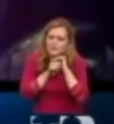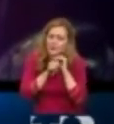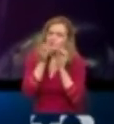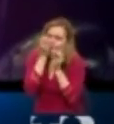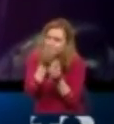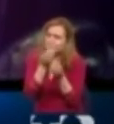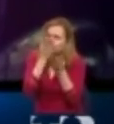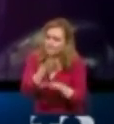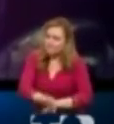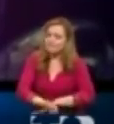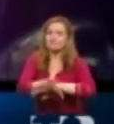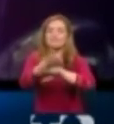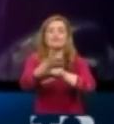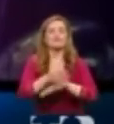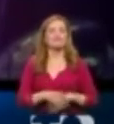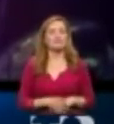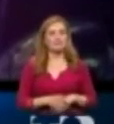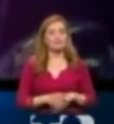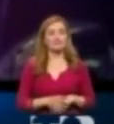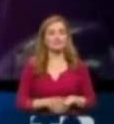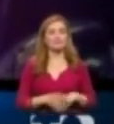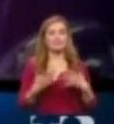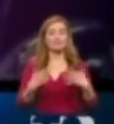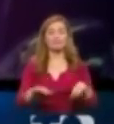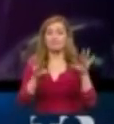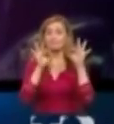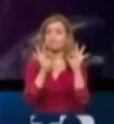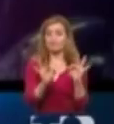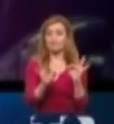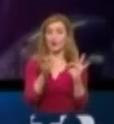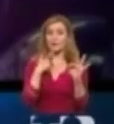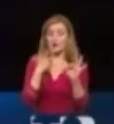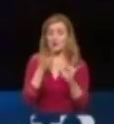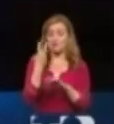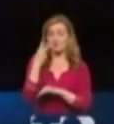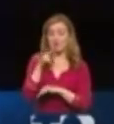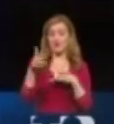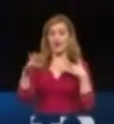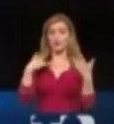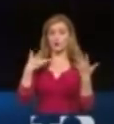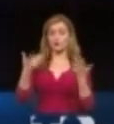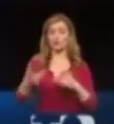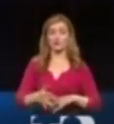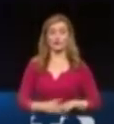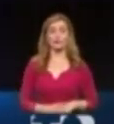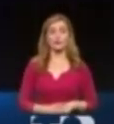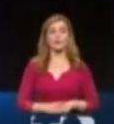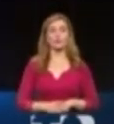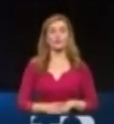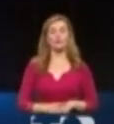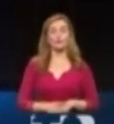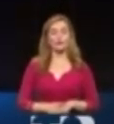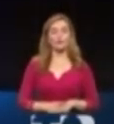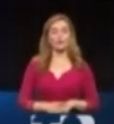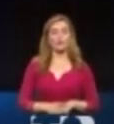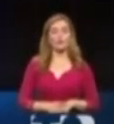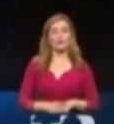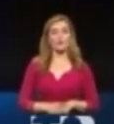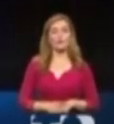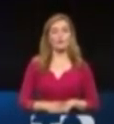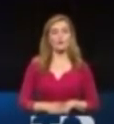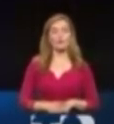las voy a hacer en una velada patético, poético, cómico, musical. Perdón, caballera, pero yo no soy